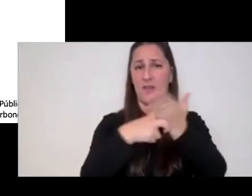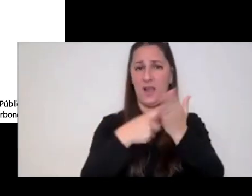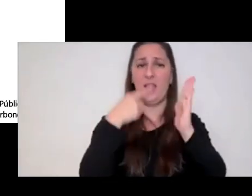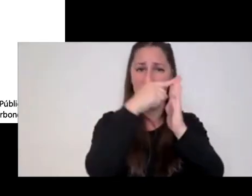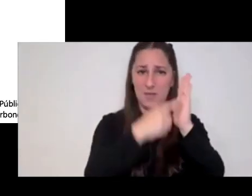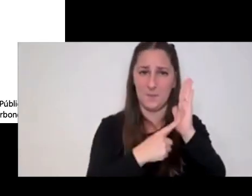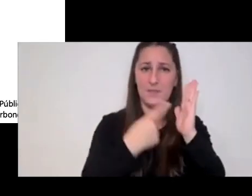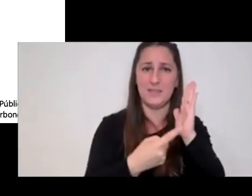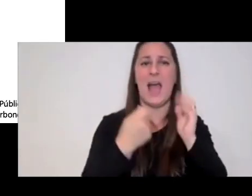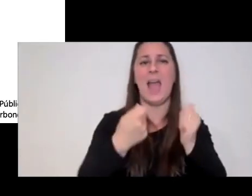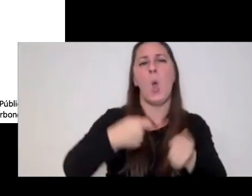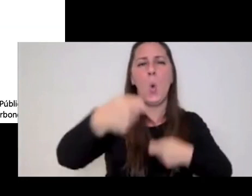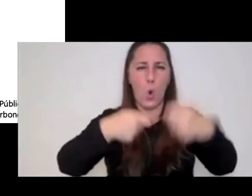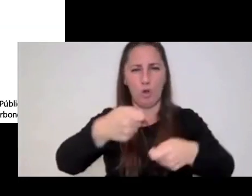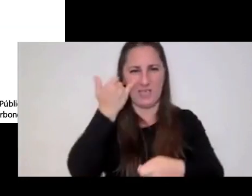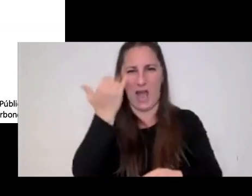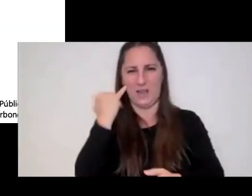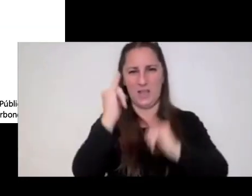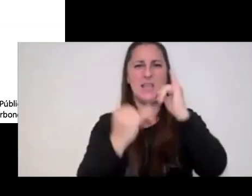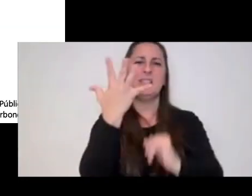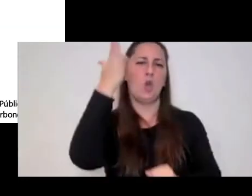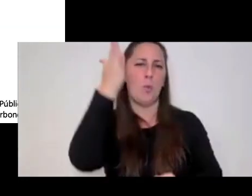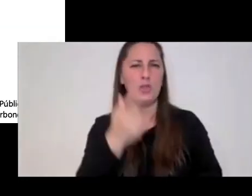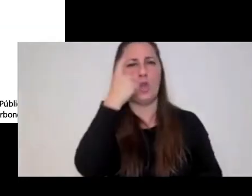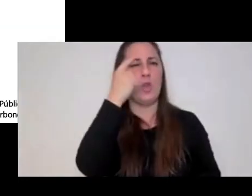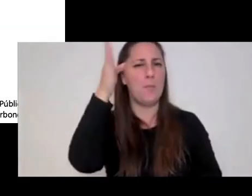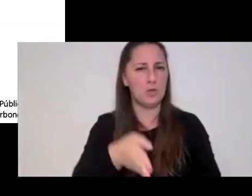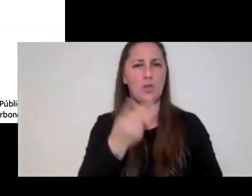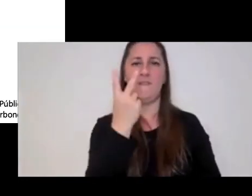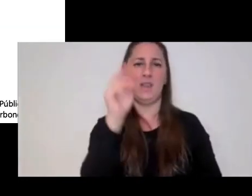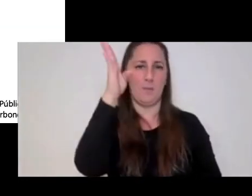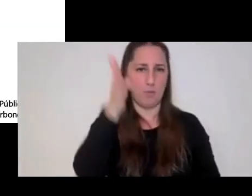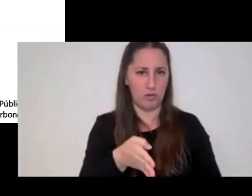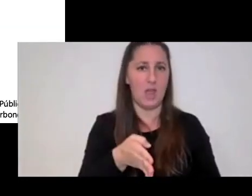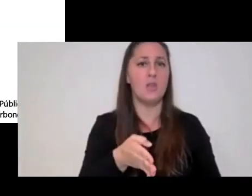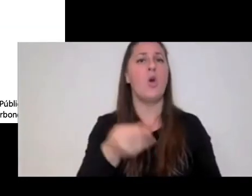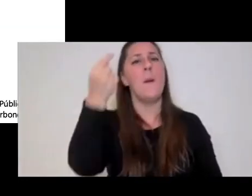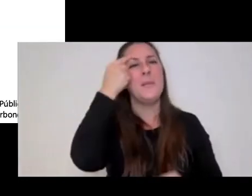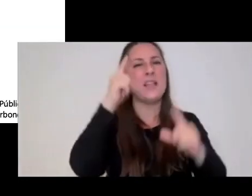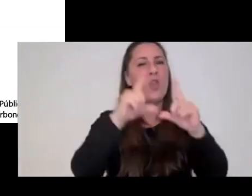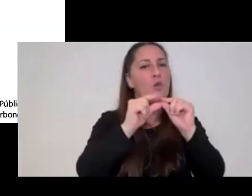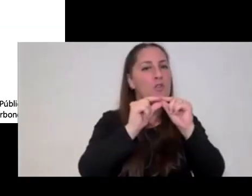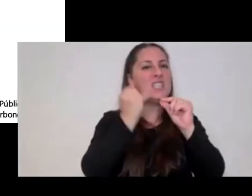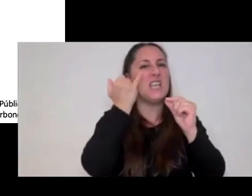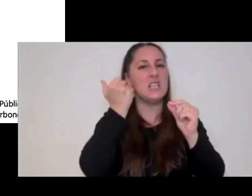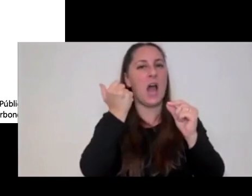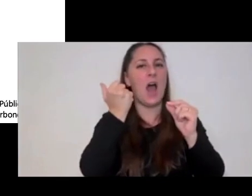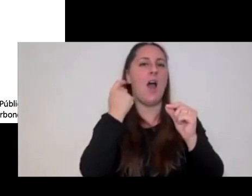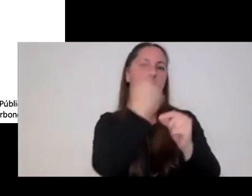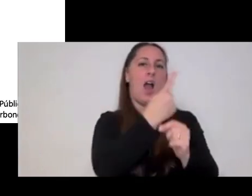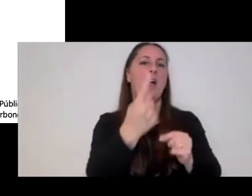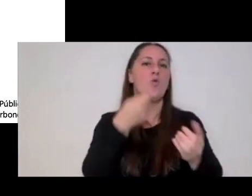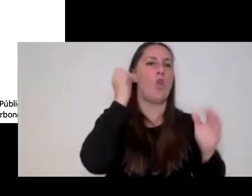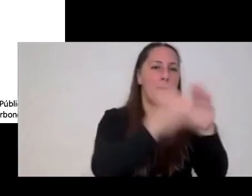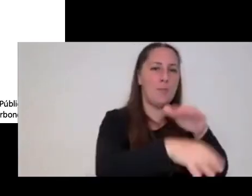ya lo mencioné: 5%, 10% y 20%, considerando las fechas en las cuales se han realizado cada uno de los depósitos. Una